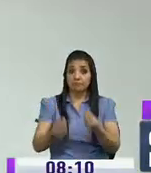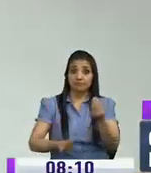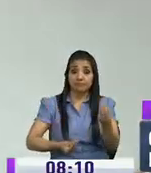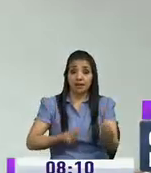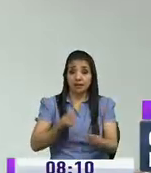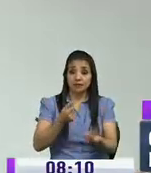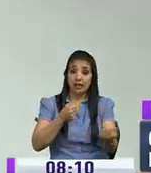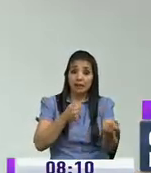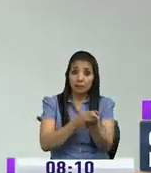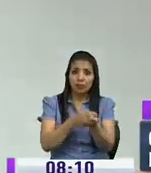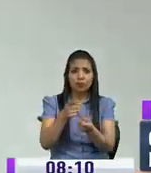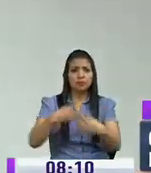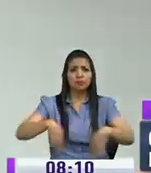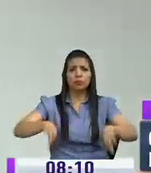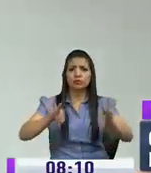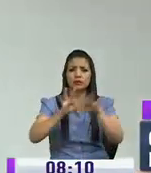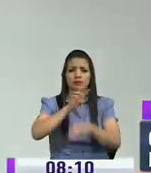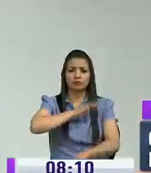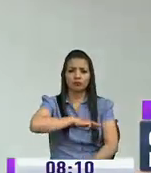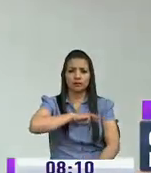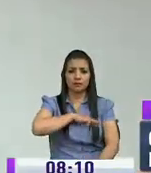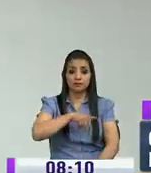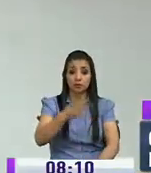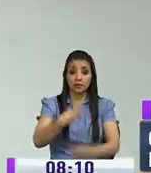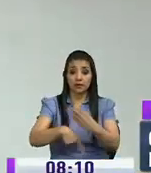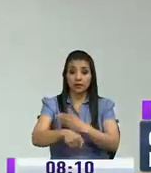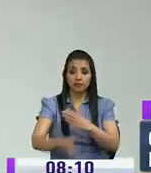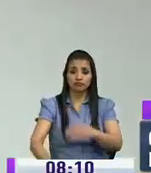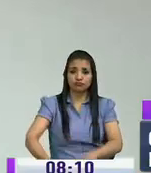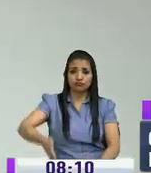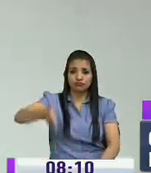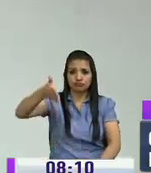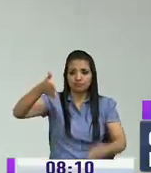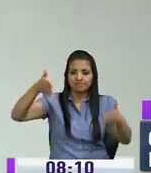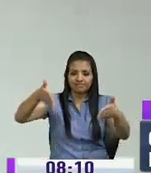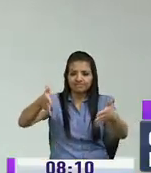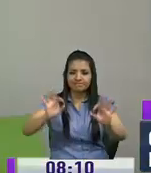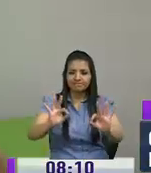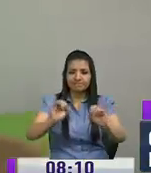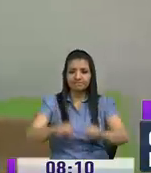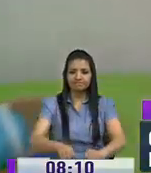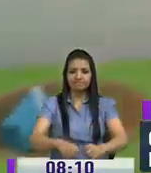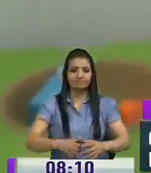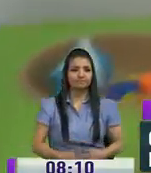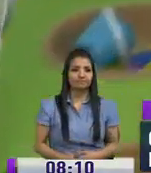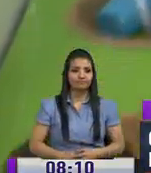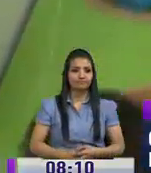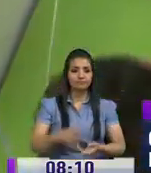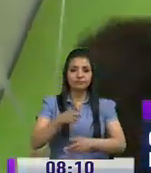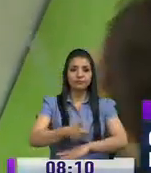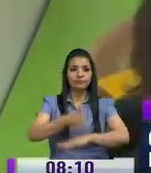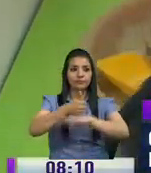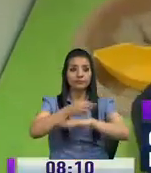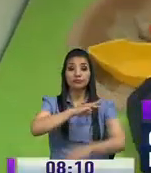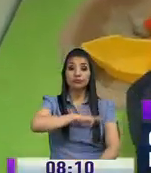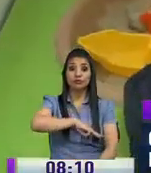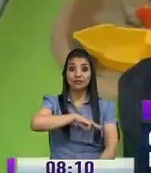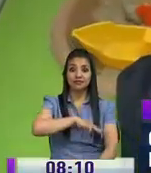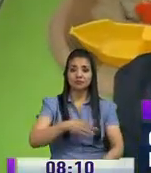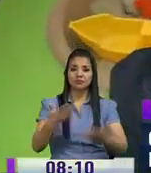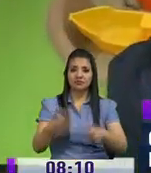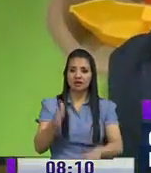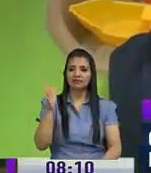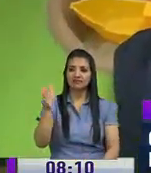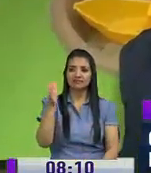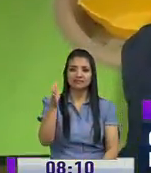apoyo sea fundamental para que sus hijos crezcan en las mejores condiciones. Varias autoridades municipales realizaron un